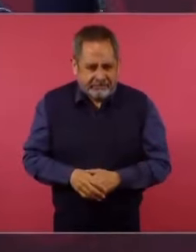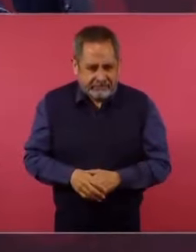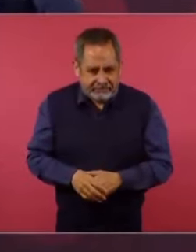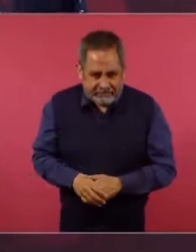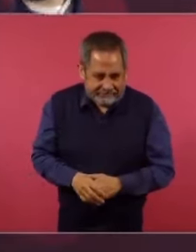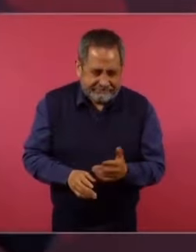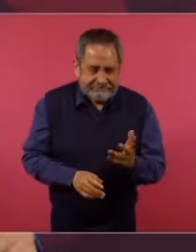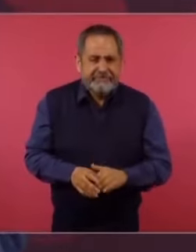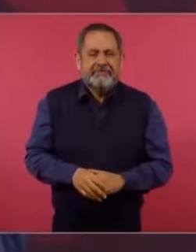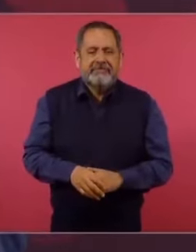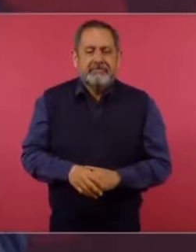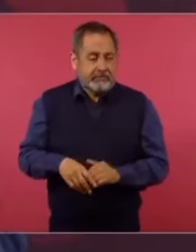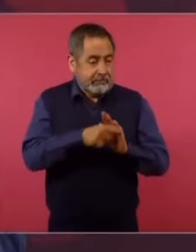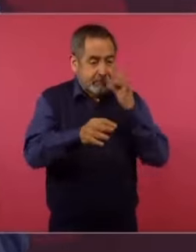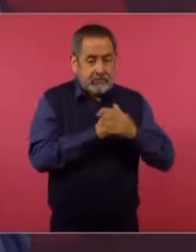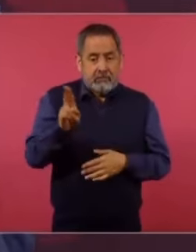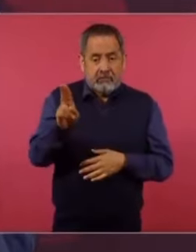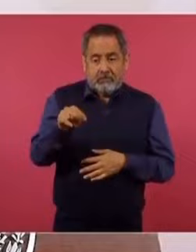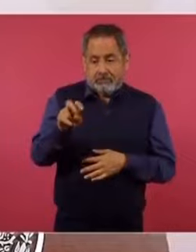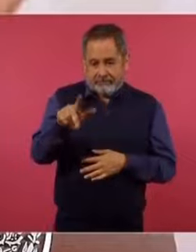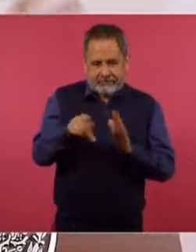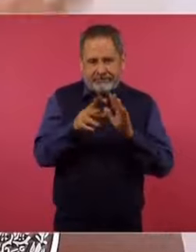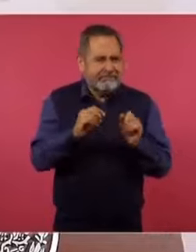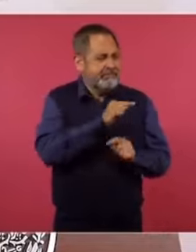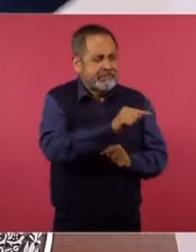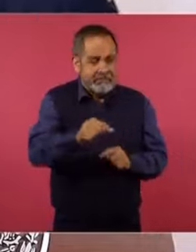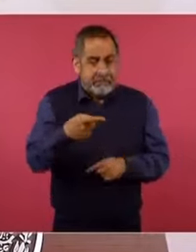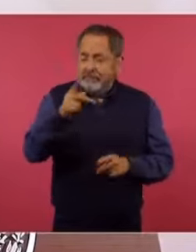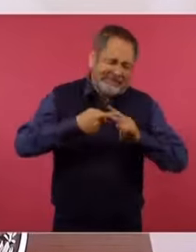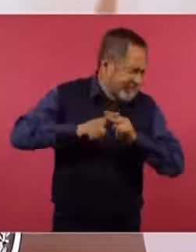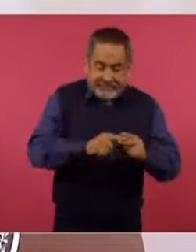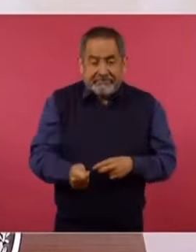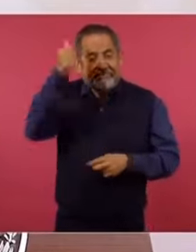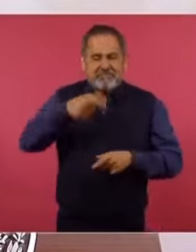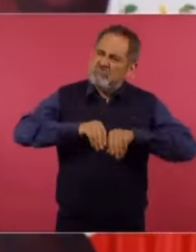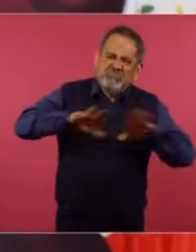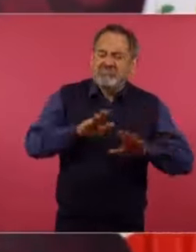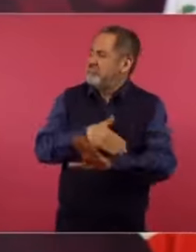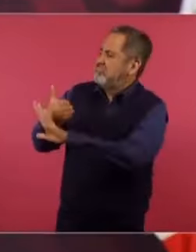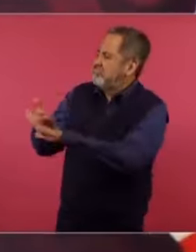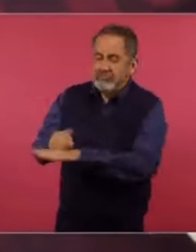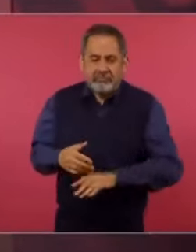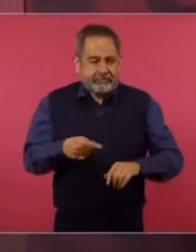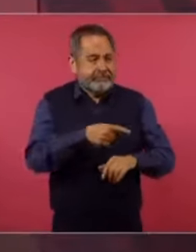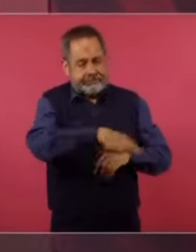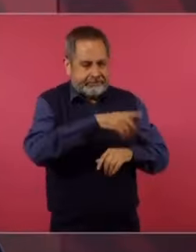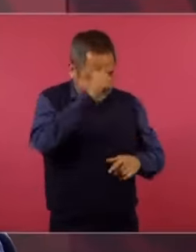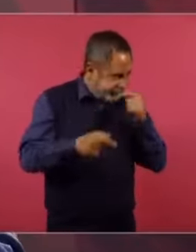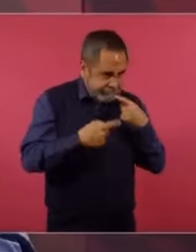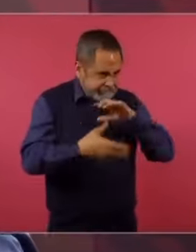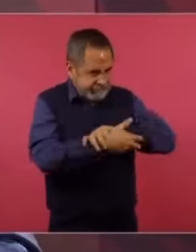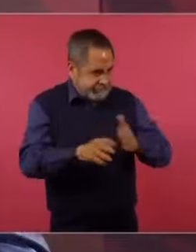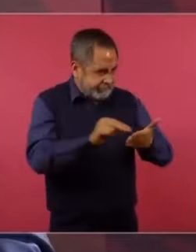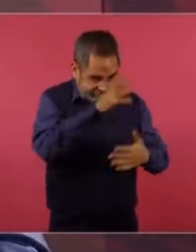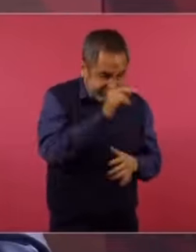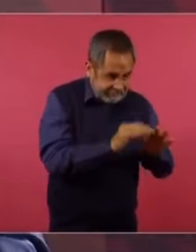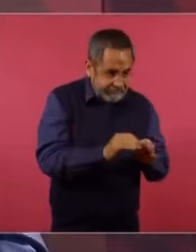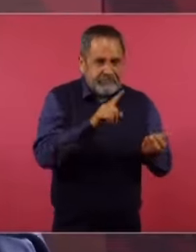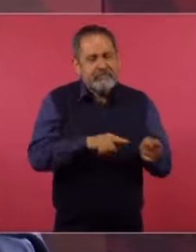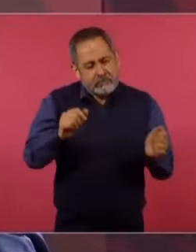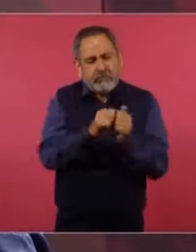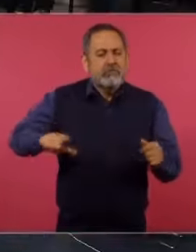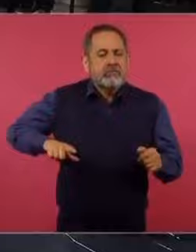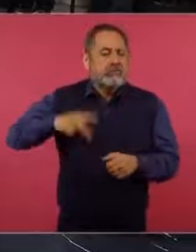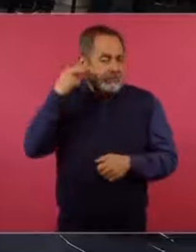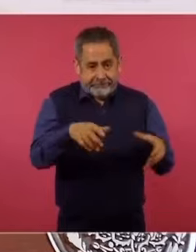solo el Universal, varios, pero el que empezó con todo, el acuerdo lo hicieron del gobierno de Veracruz de ese